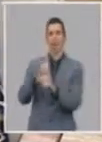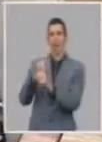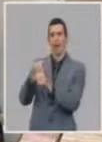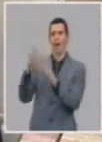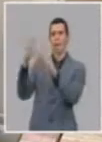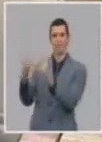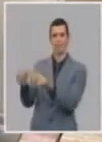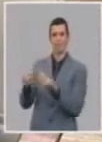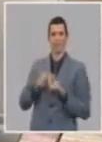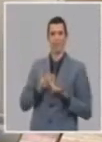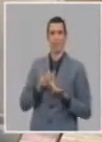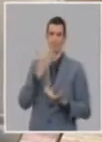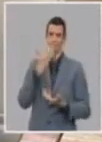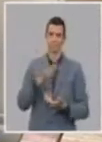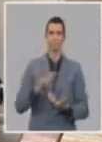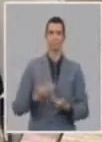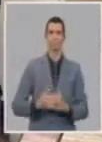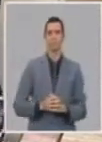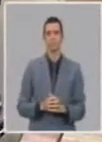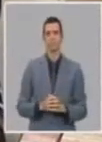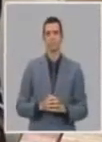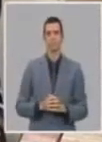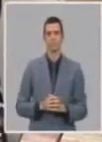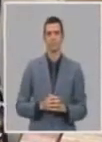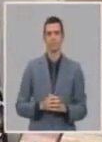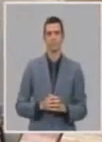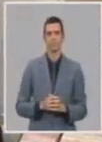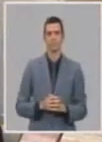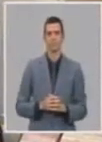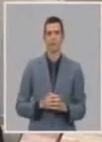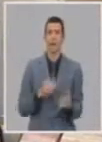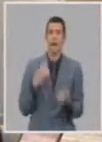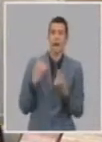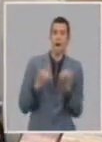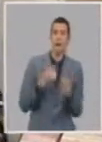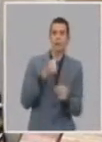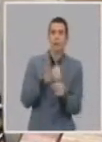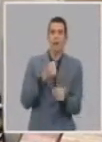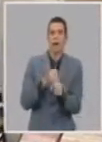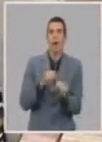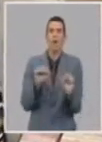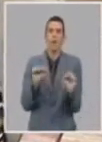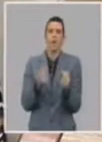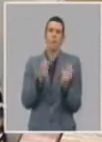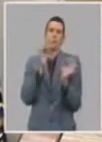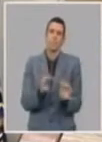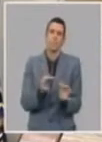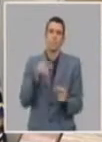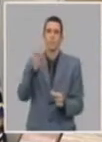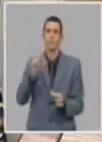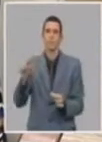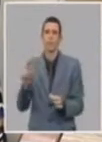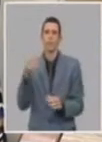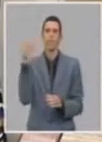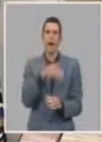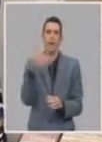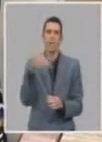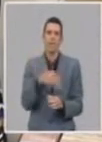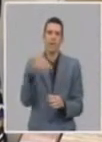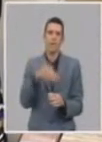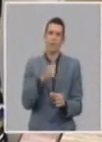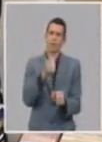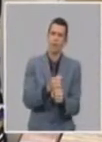domicilio, ni siquiera requieren la presencia en el centro de trabajo en ningún momento, porque están permanentemente